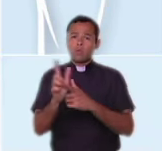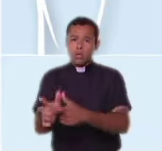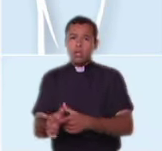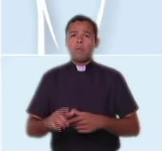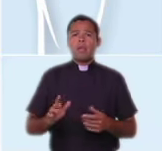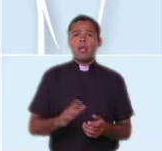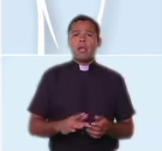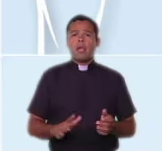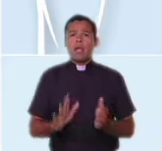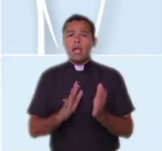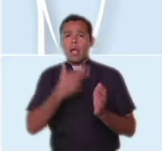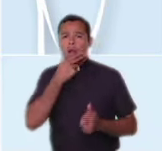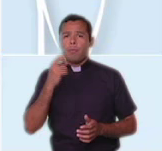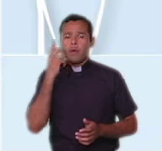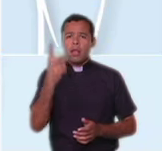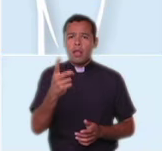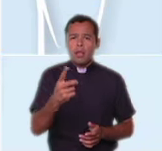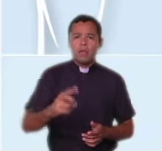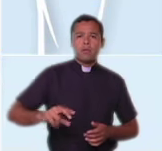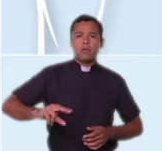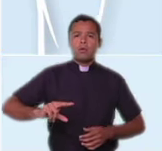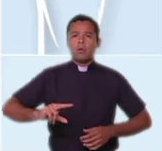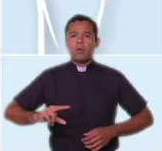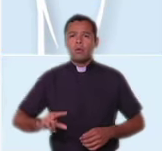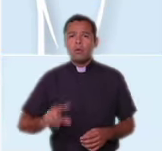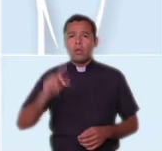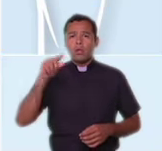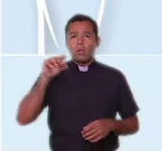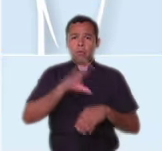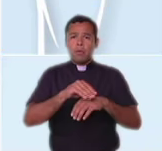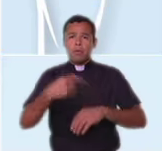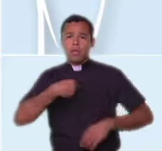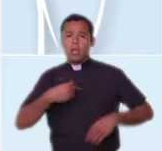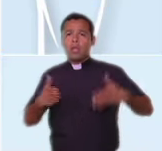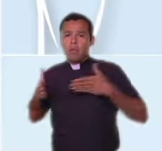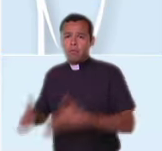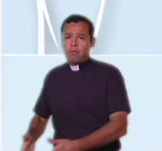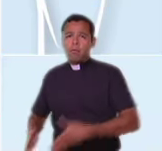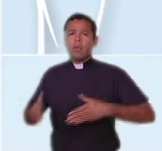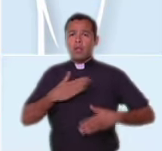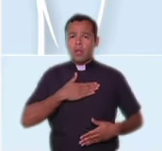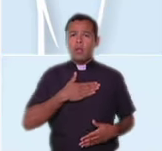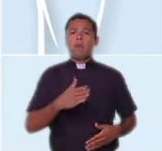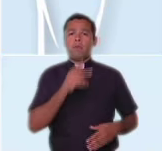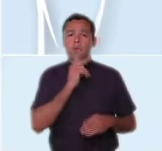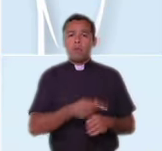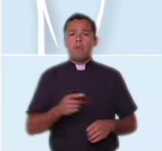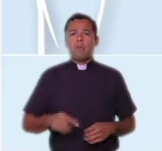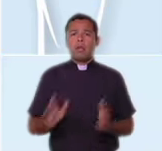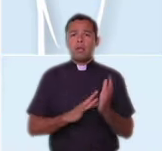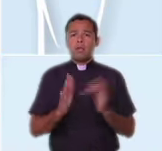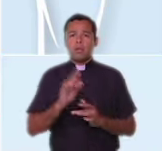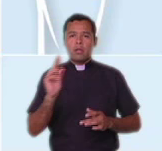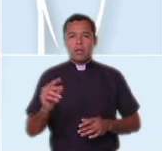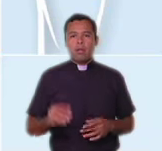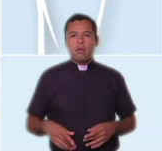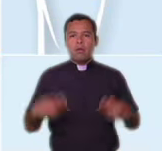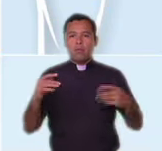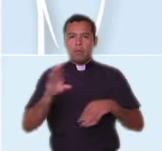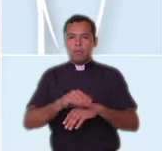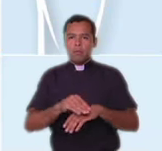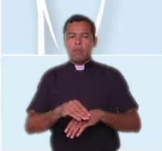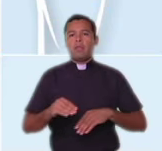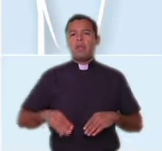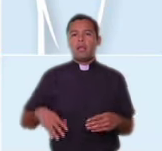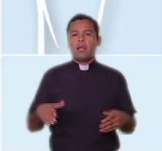déjame ir primero a enterrar a mi padre. Jesús le replicó, deja que los muertos se entierran a sus muertos. Tú ve y anuncia el